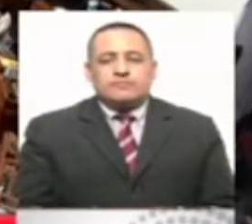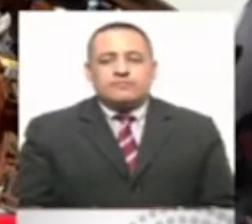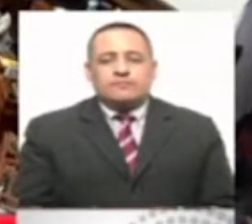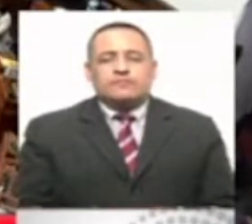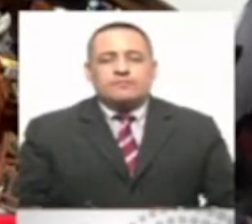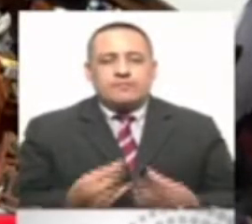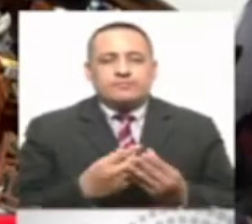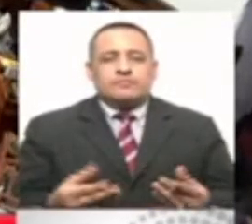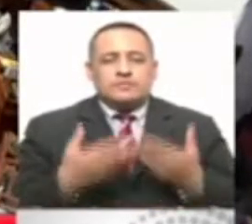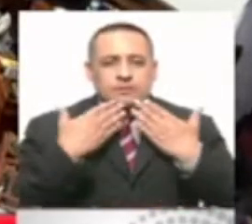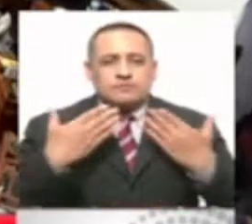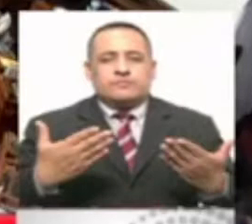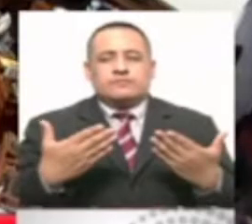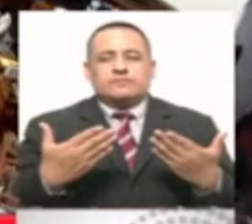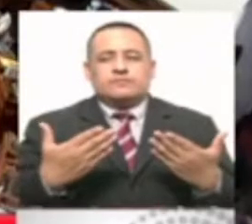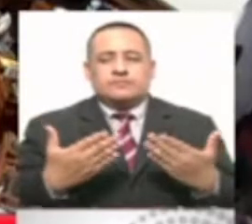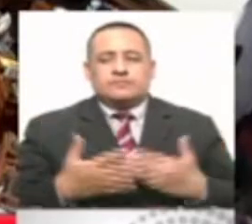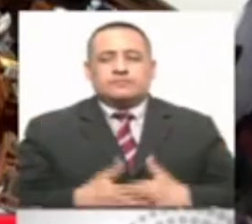Muchas gracias.